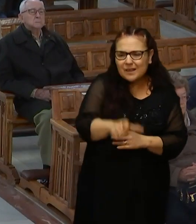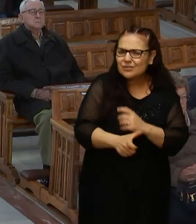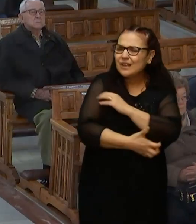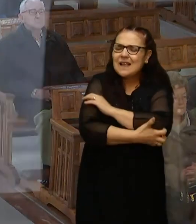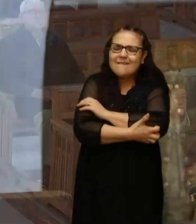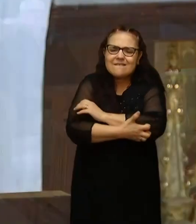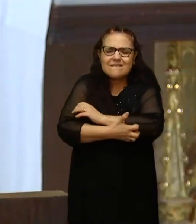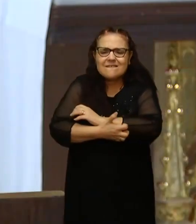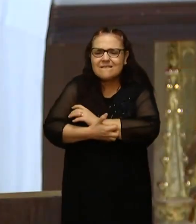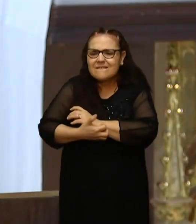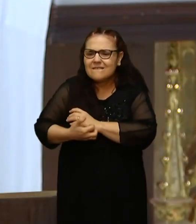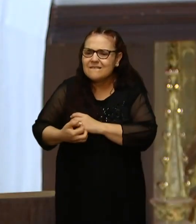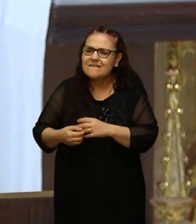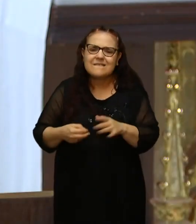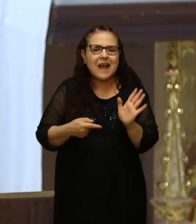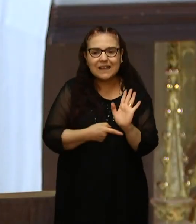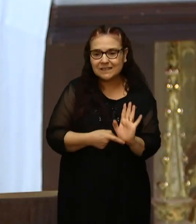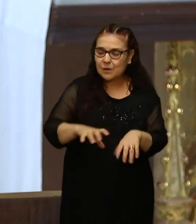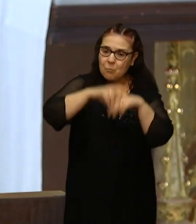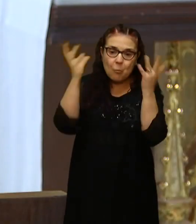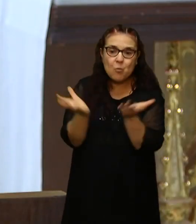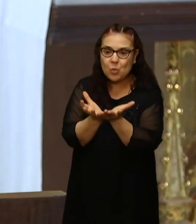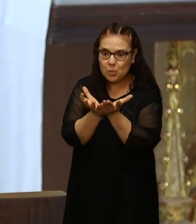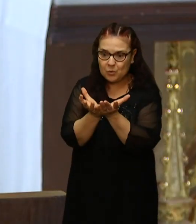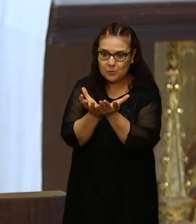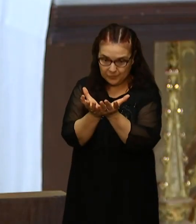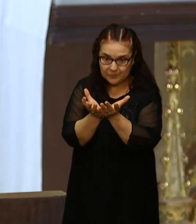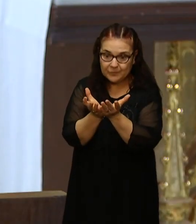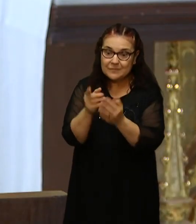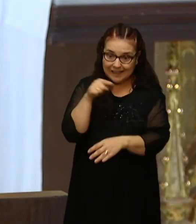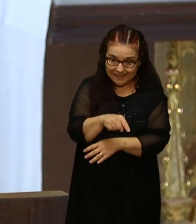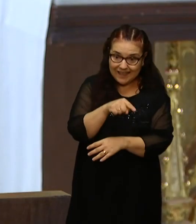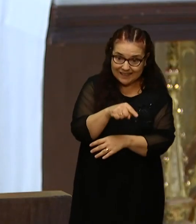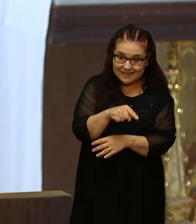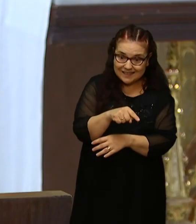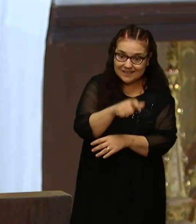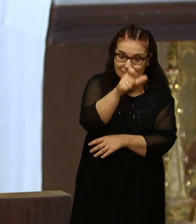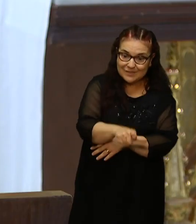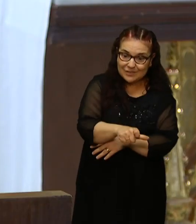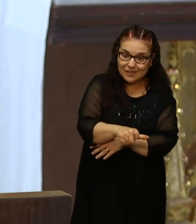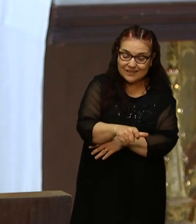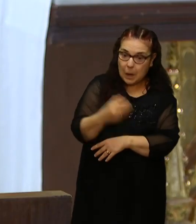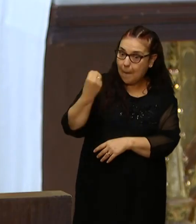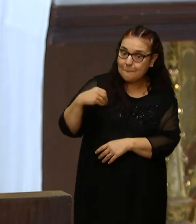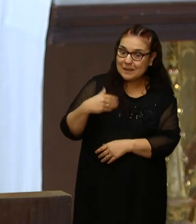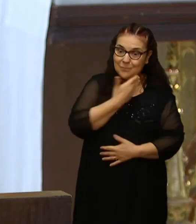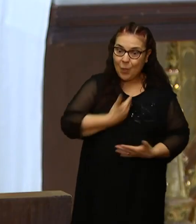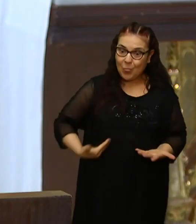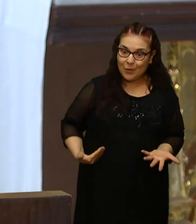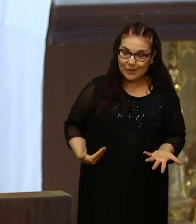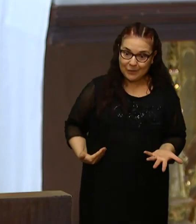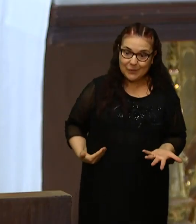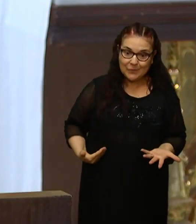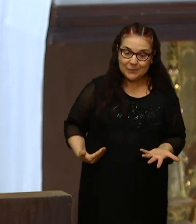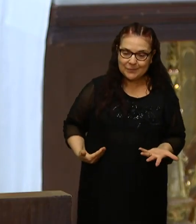pobres ante el mundo. Bueno, pues a esos el propio dueño del banquete,